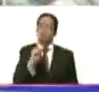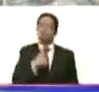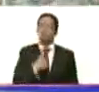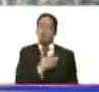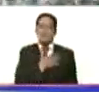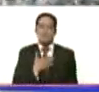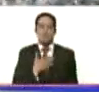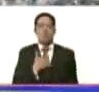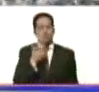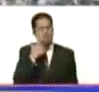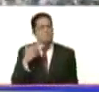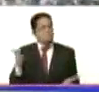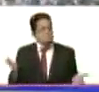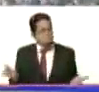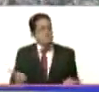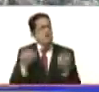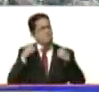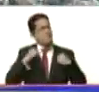Vamos con todo.